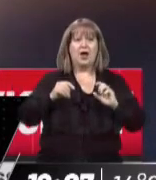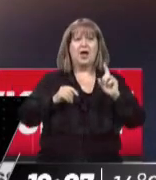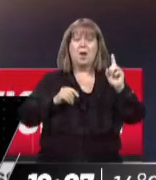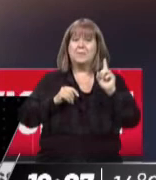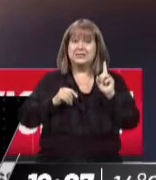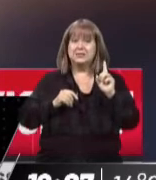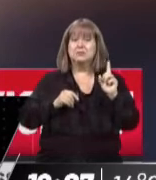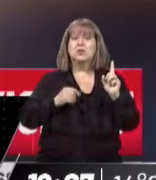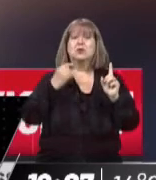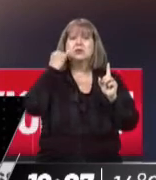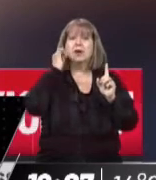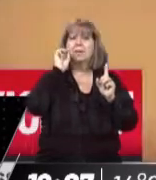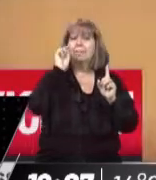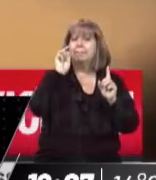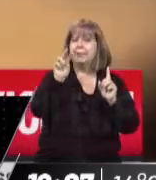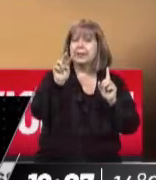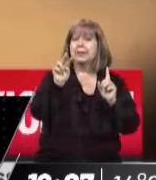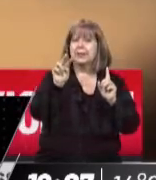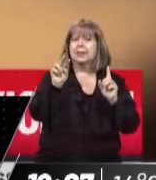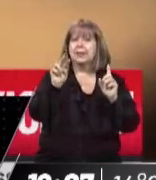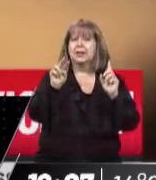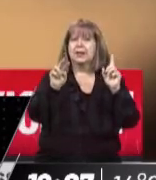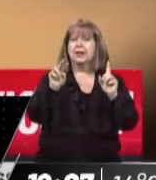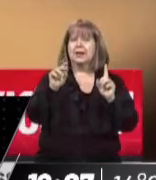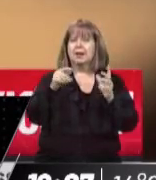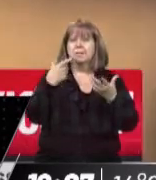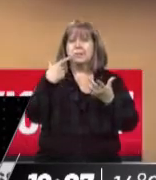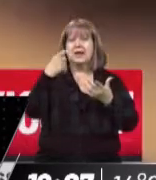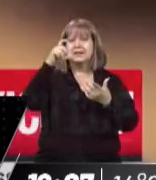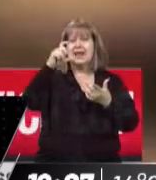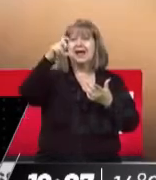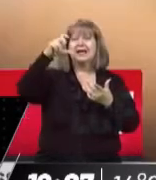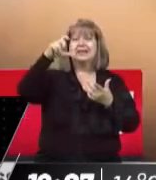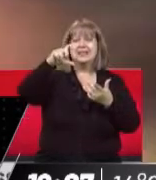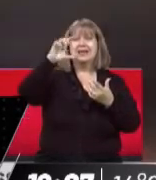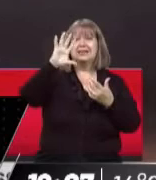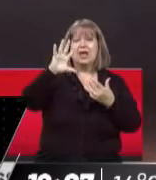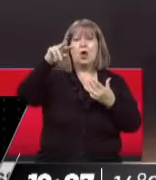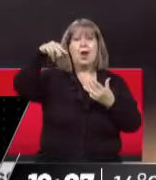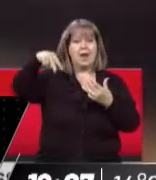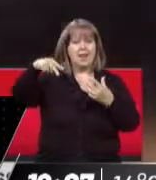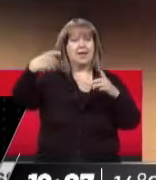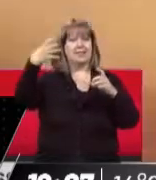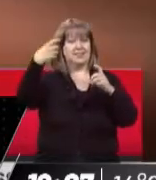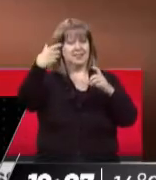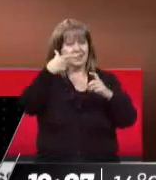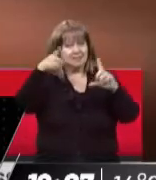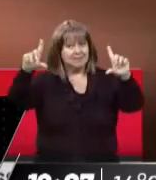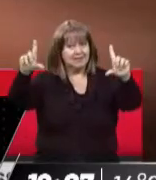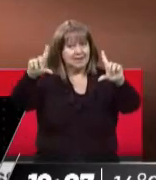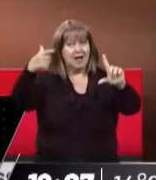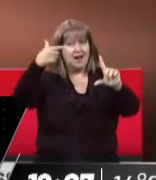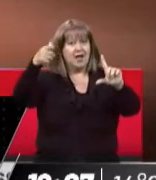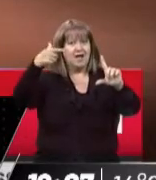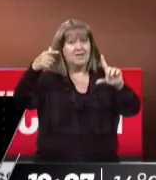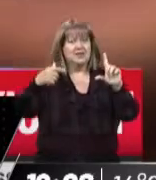esta la imagen que aportó, bueno, un canal de Buenos Aires, C5N. Que marcan los que copitos. Ahí muestran, exactamente. La presencia de Montiel allí. Esta